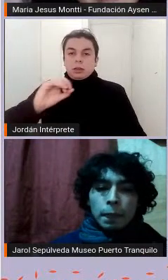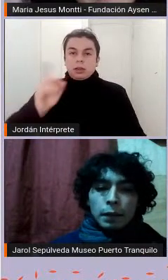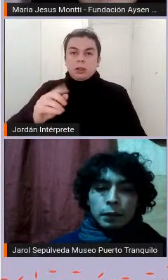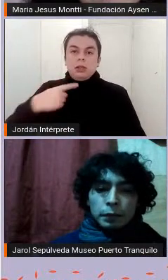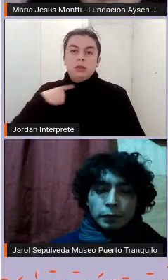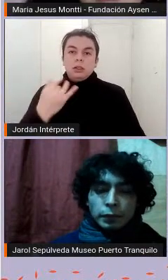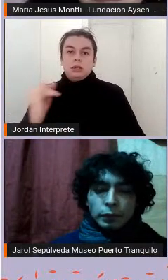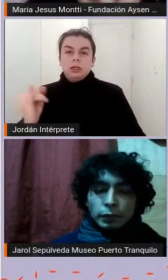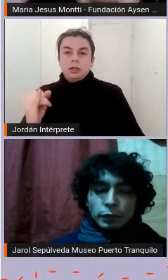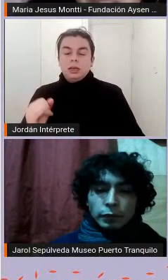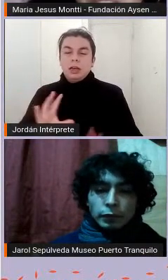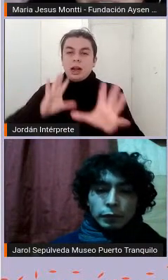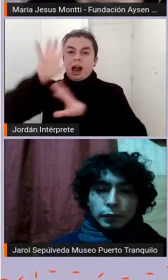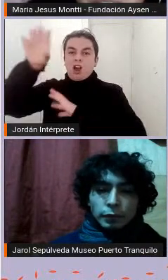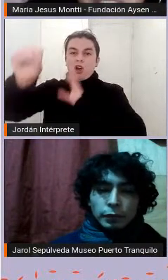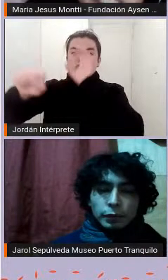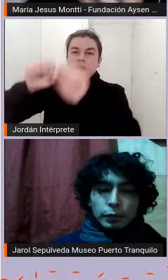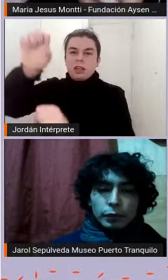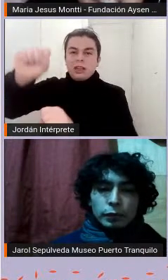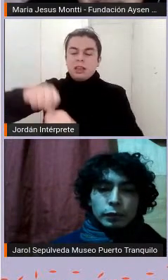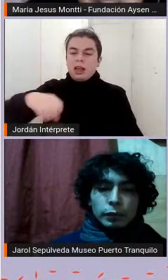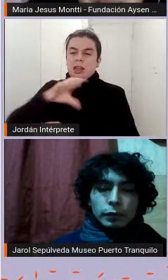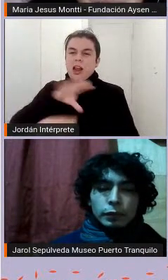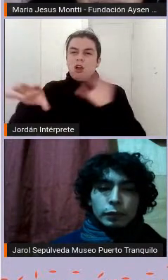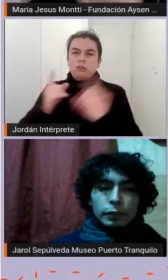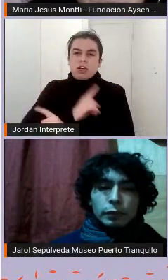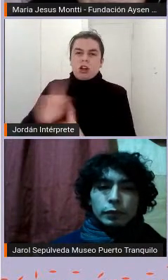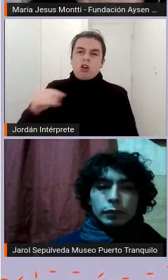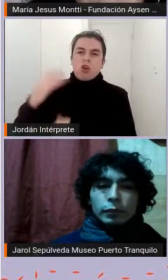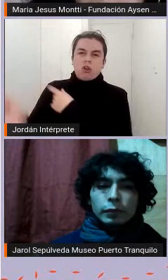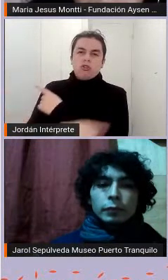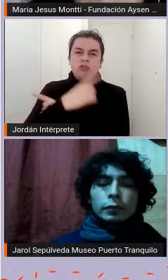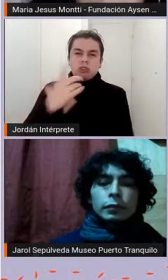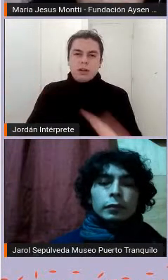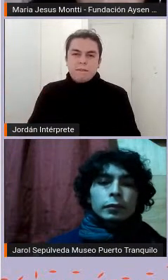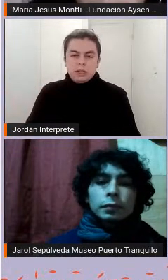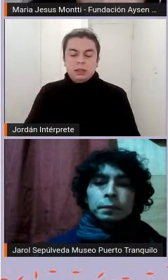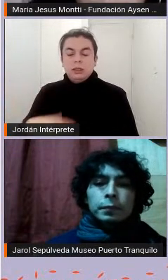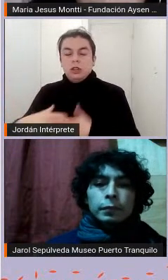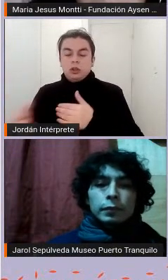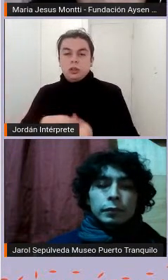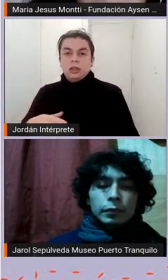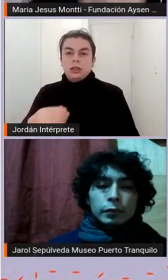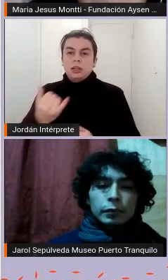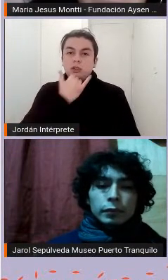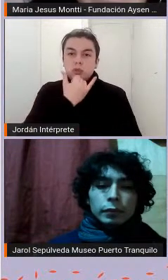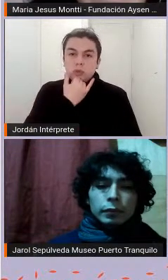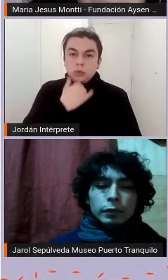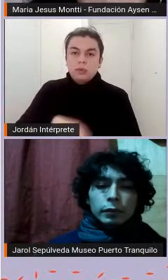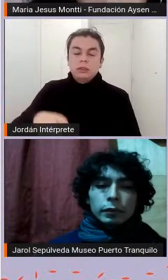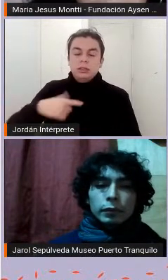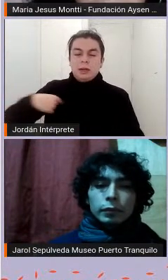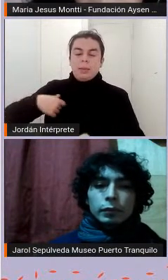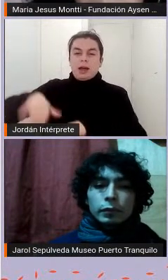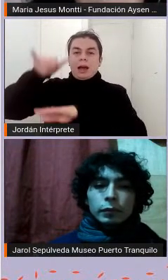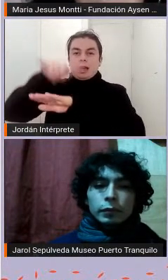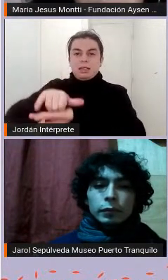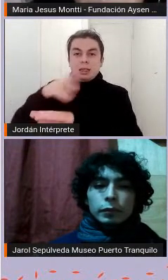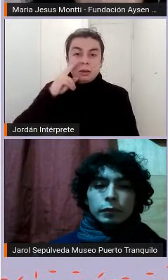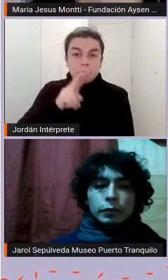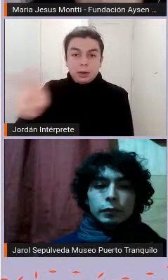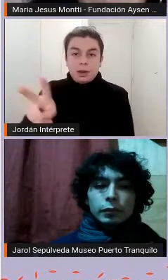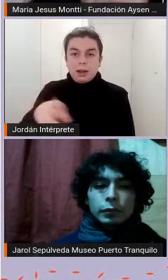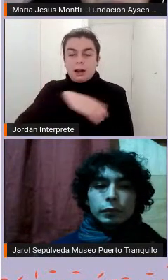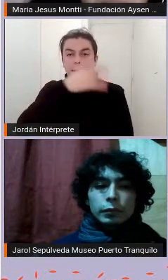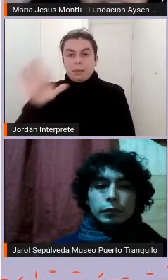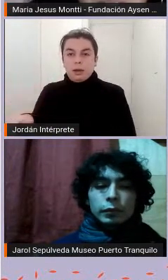el canal de YouTube de Aysén Mira al Mar. Y también, por cierto, contarles que este proyecto, al finalizar el año, también vamos a contar con